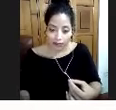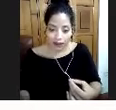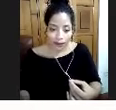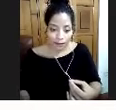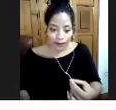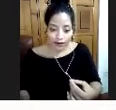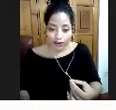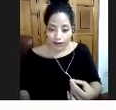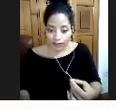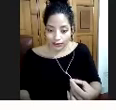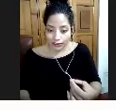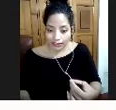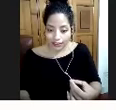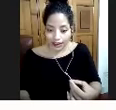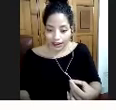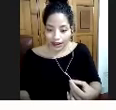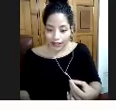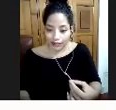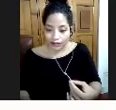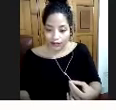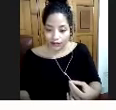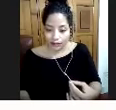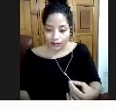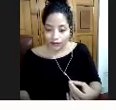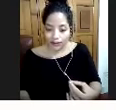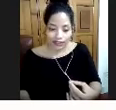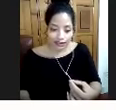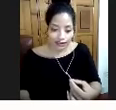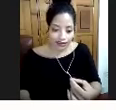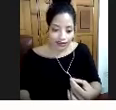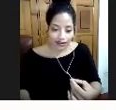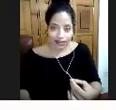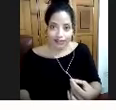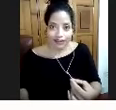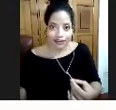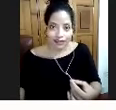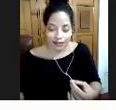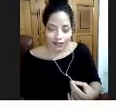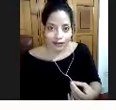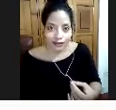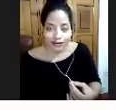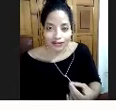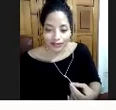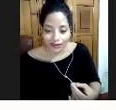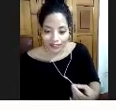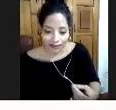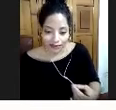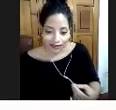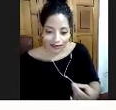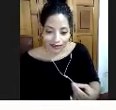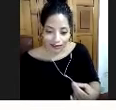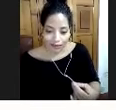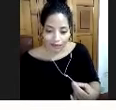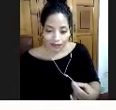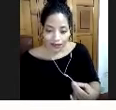Amazon. Pero lo que nosotras acá nos interesa es hablar de las plataformas que se están utilizando para